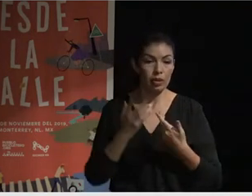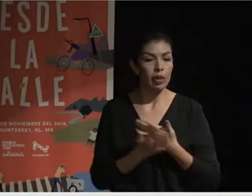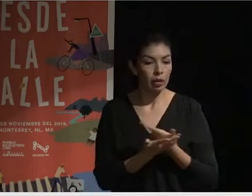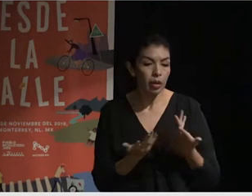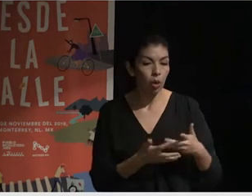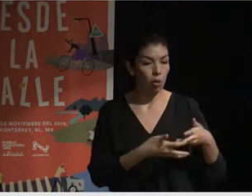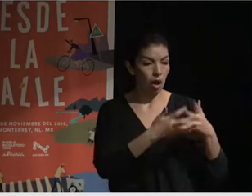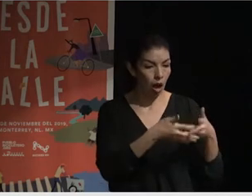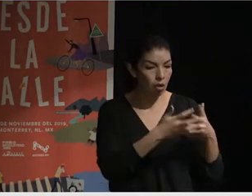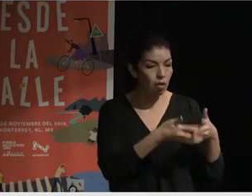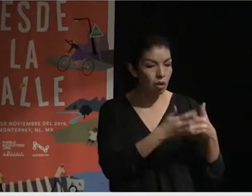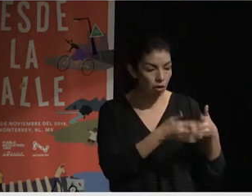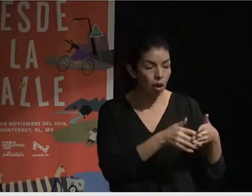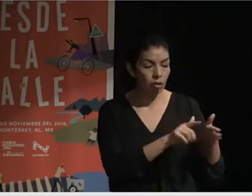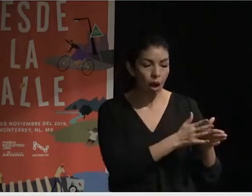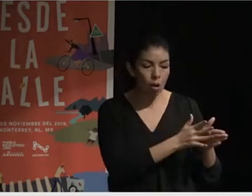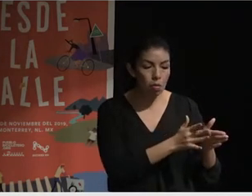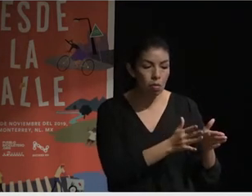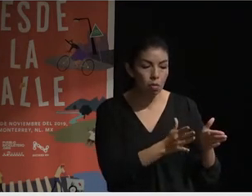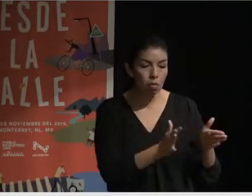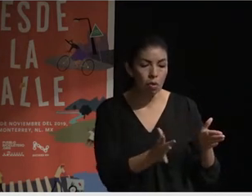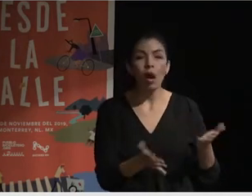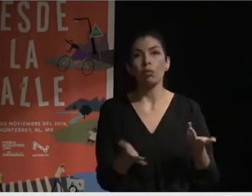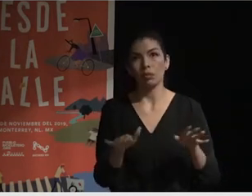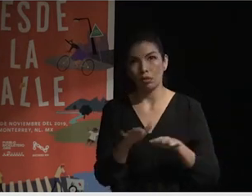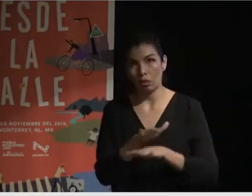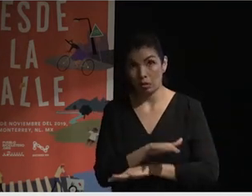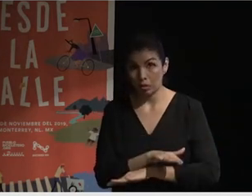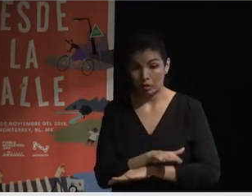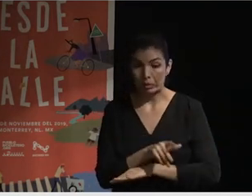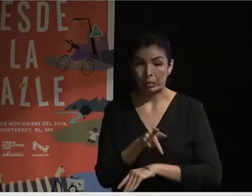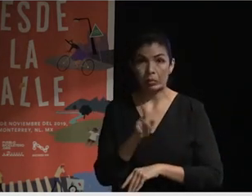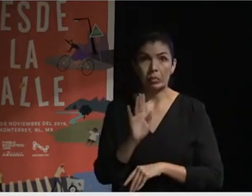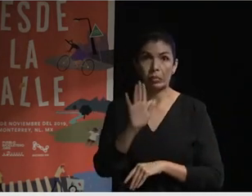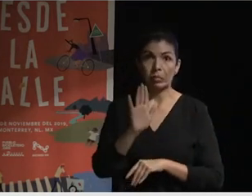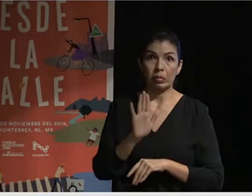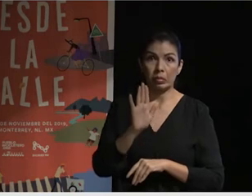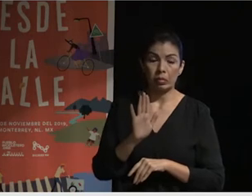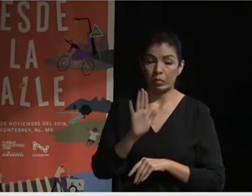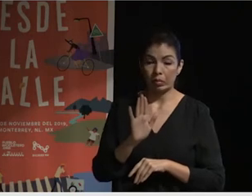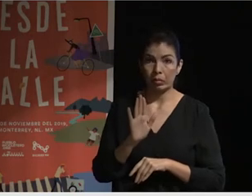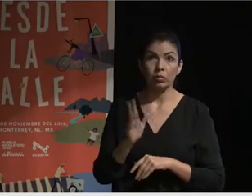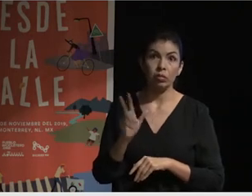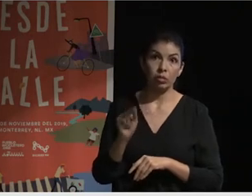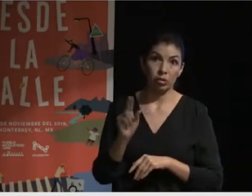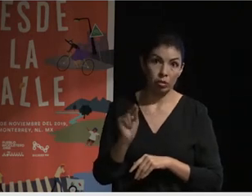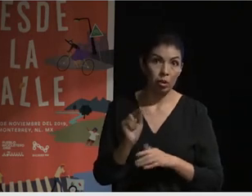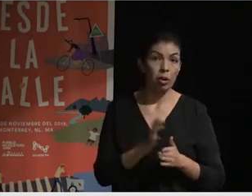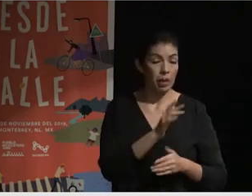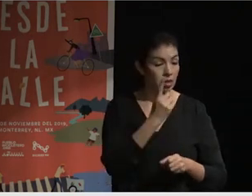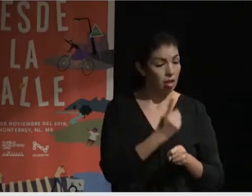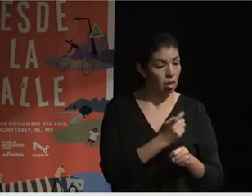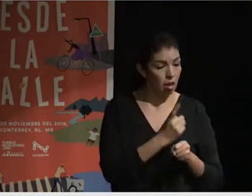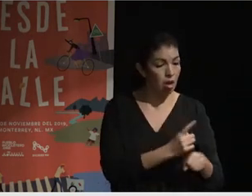extracción del trabajo, la explotación, ¿no?, en la industria, y ahora estamos entrando ya a la era urbana